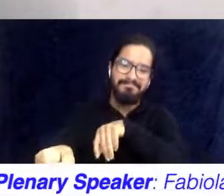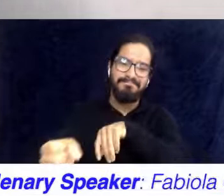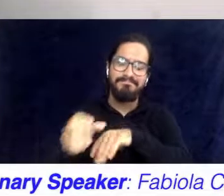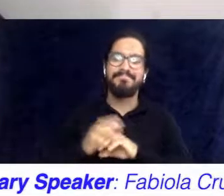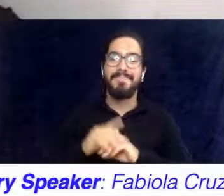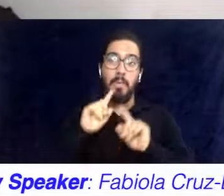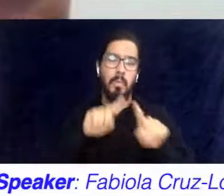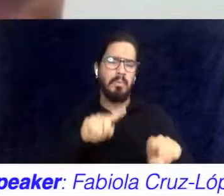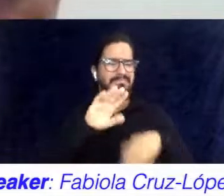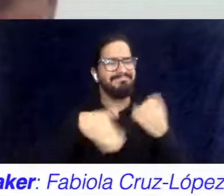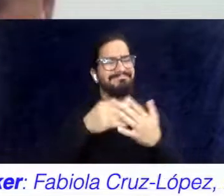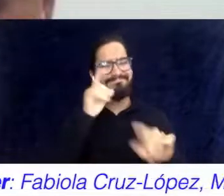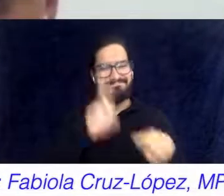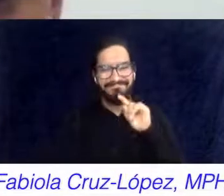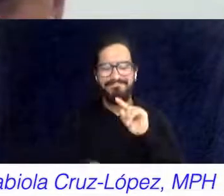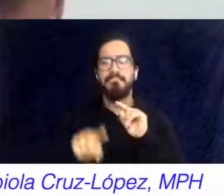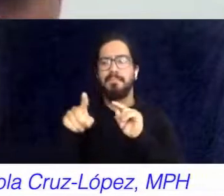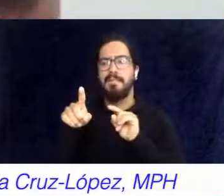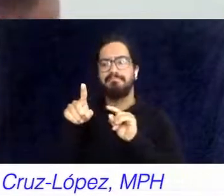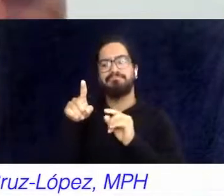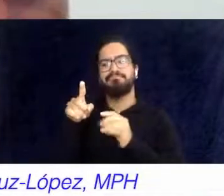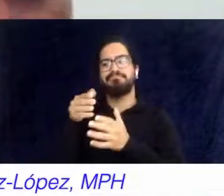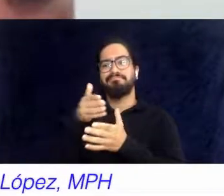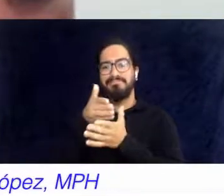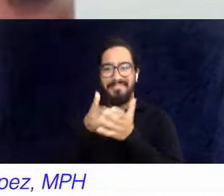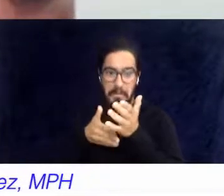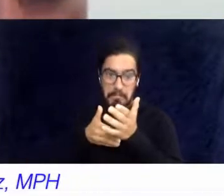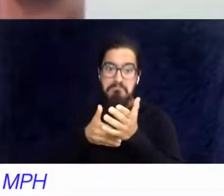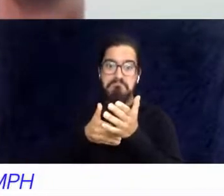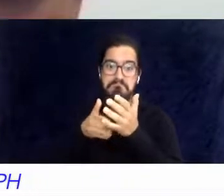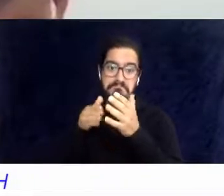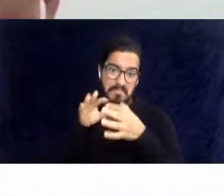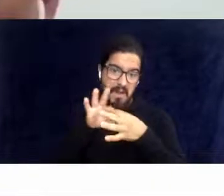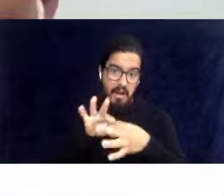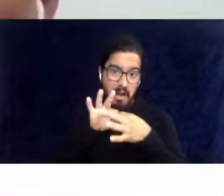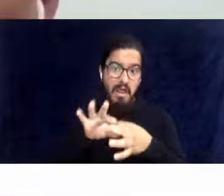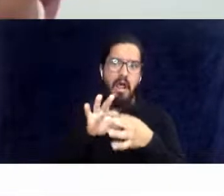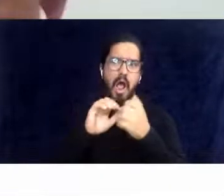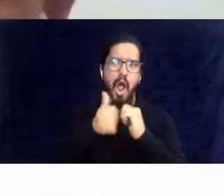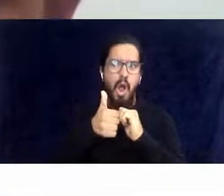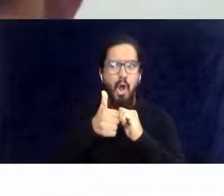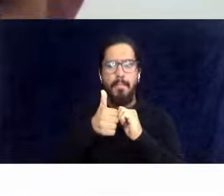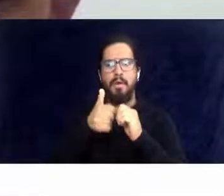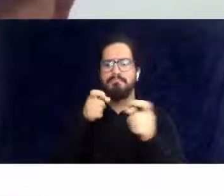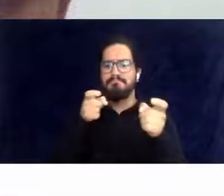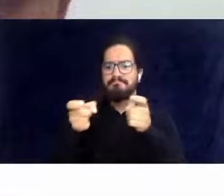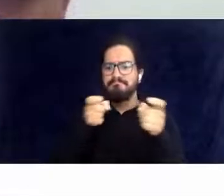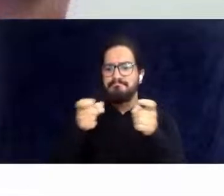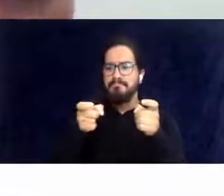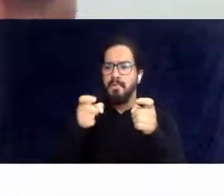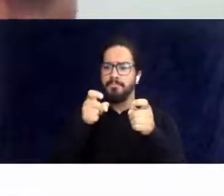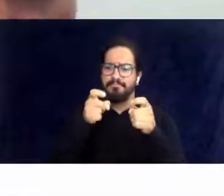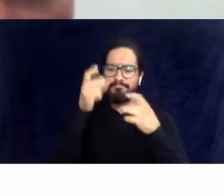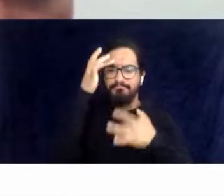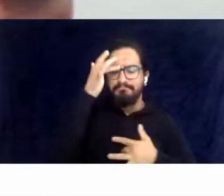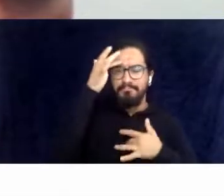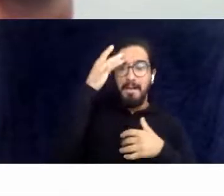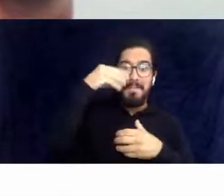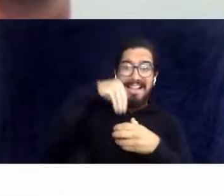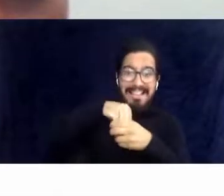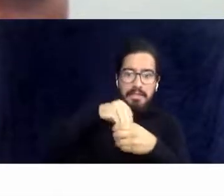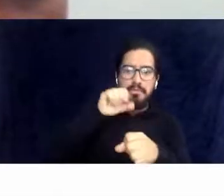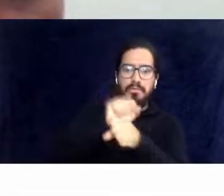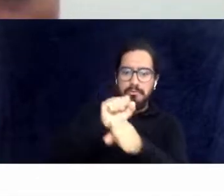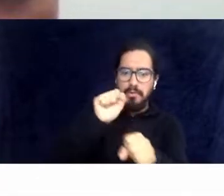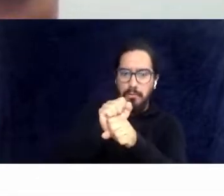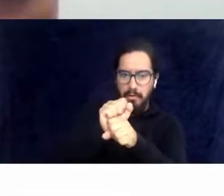sí que hay algunas preguntas sobre el manejo de la enfermedad en los centros de trabajo, que nos den una vez más las recomendaciones